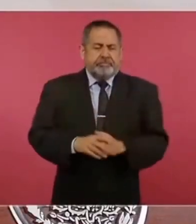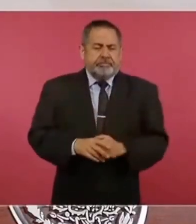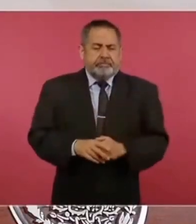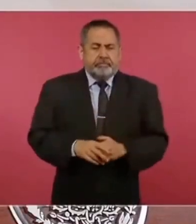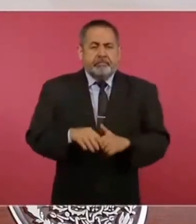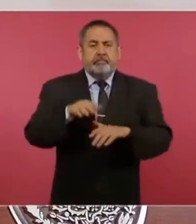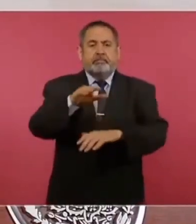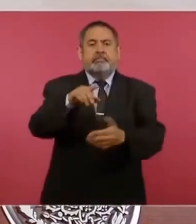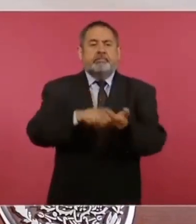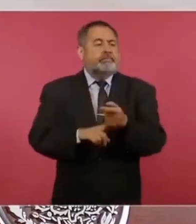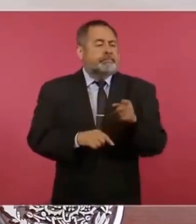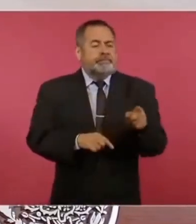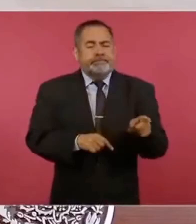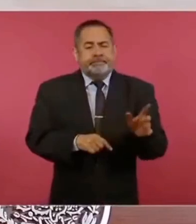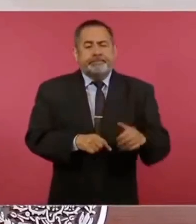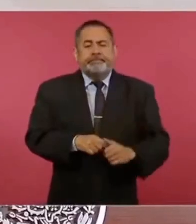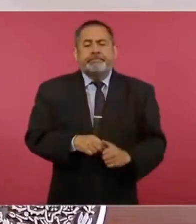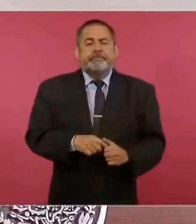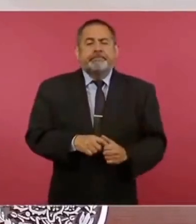caso de